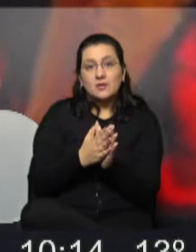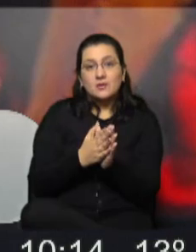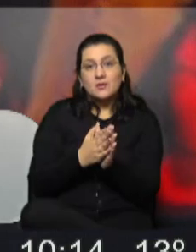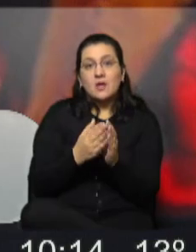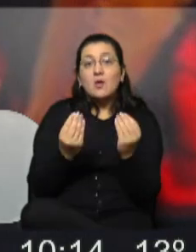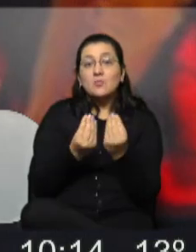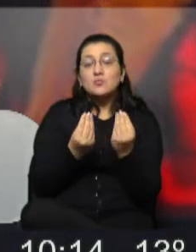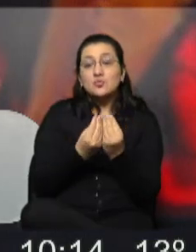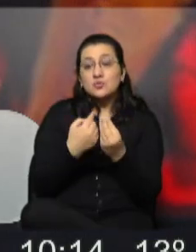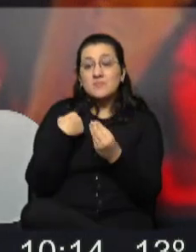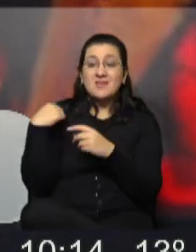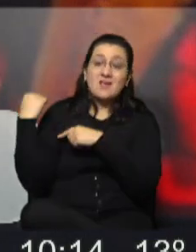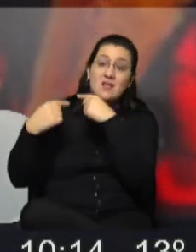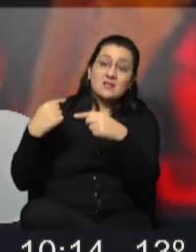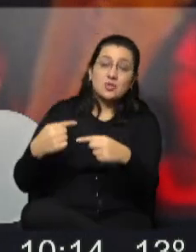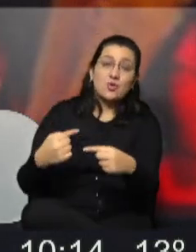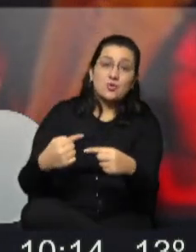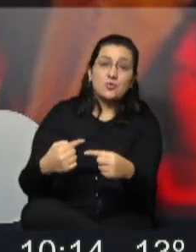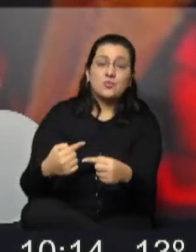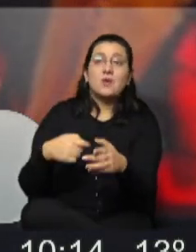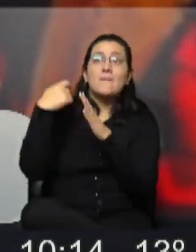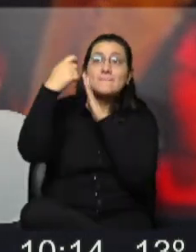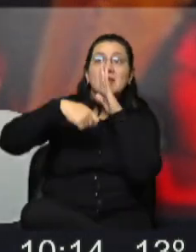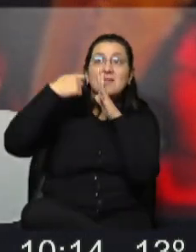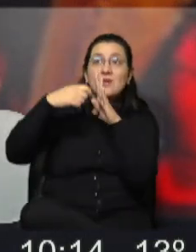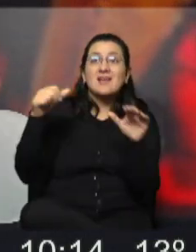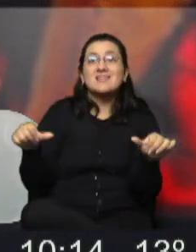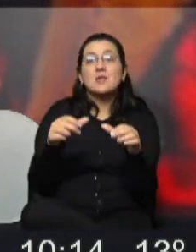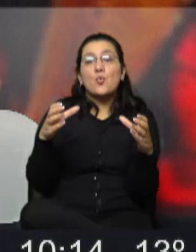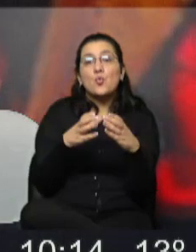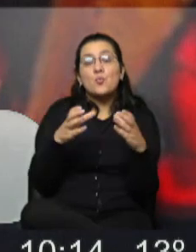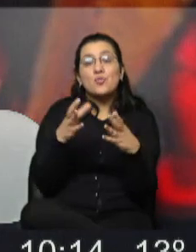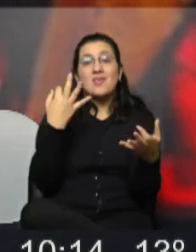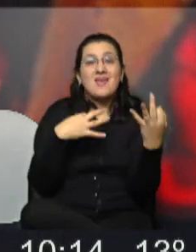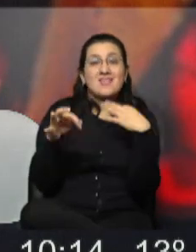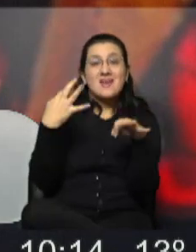de mi generación, digo, ¿no? Una película que la hacía un grupo teatral, ¿no?